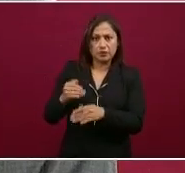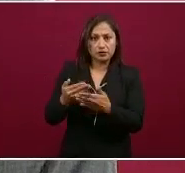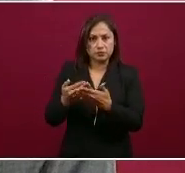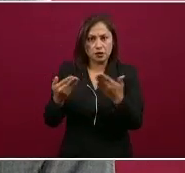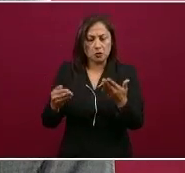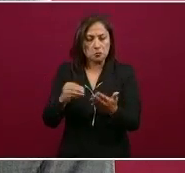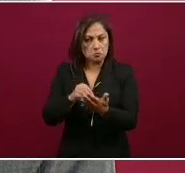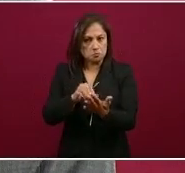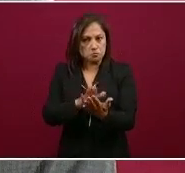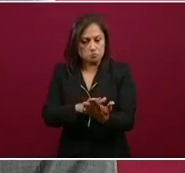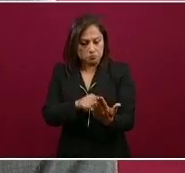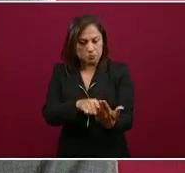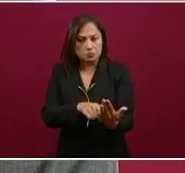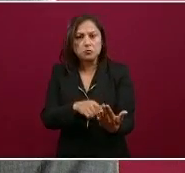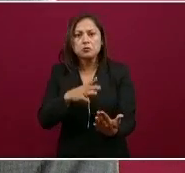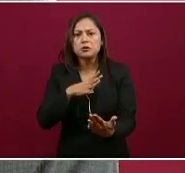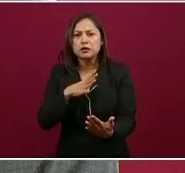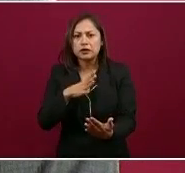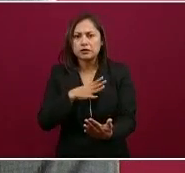para probarlo.